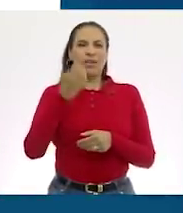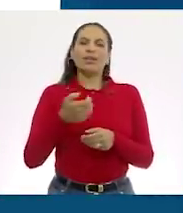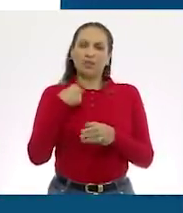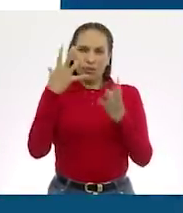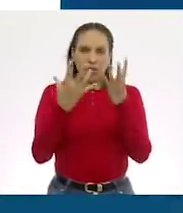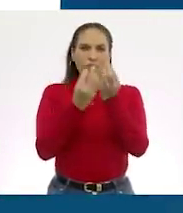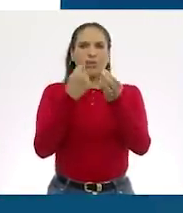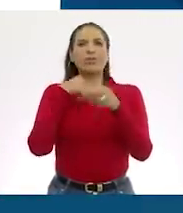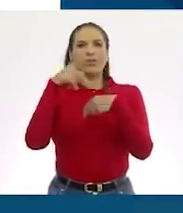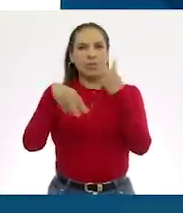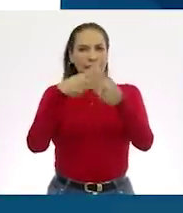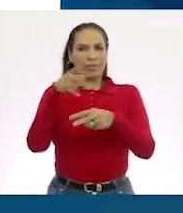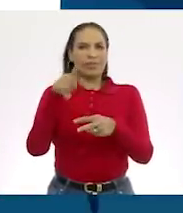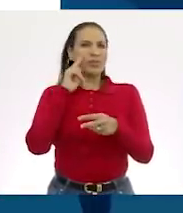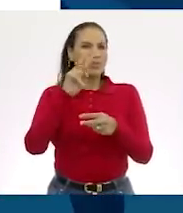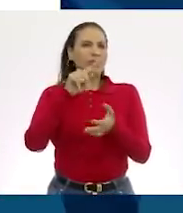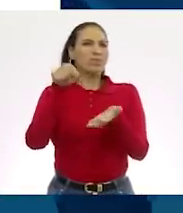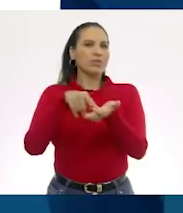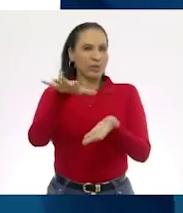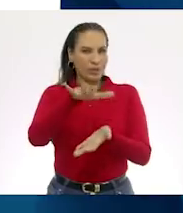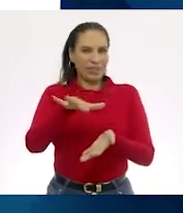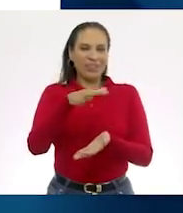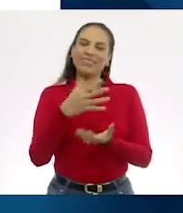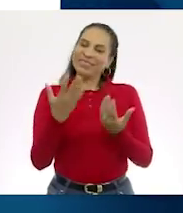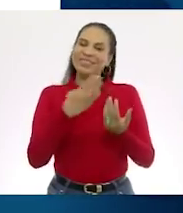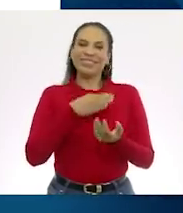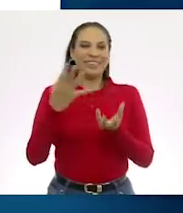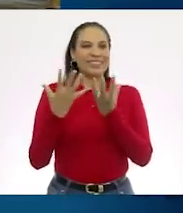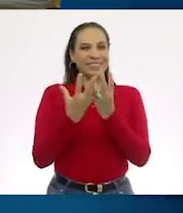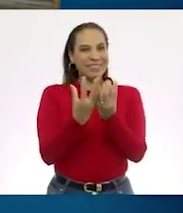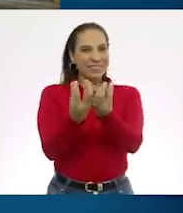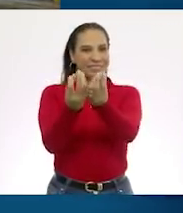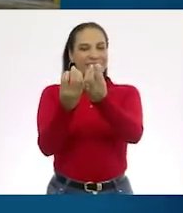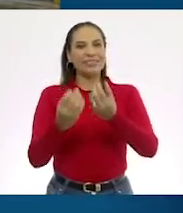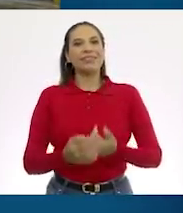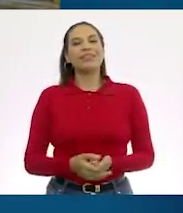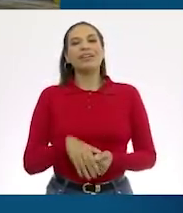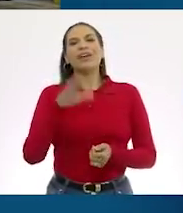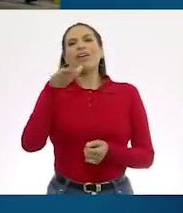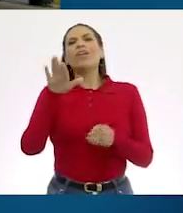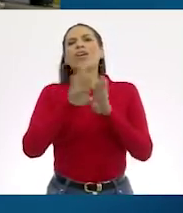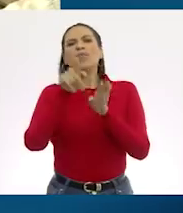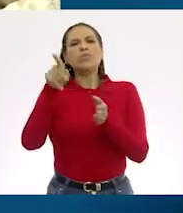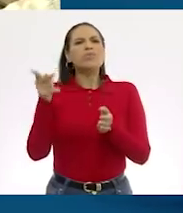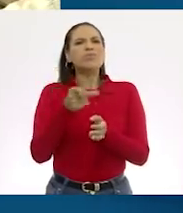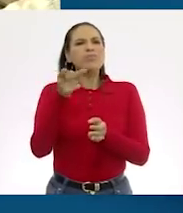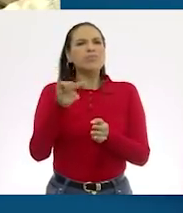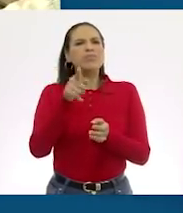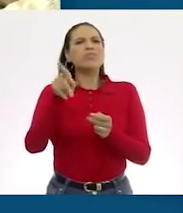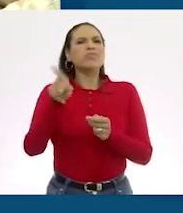te enseñamos dónde está. Bueno, gracias. Vamos. Oye, ¿y cómo es tu pueblo?